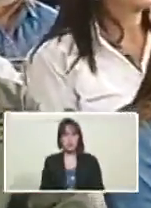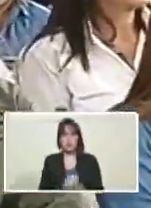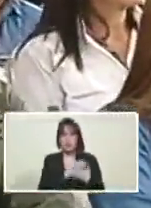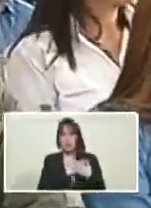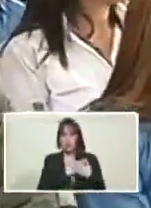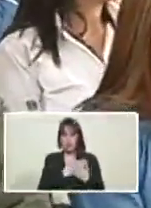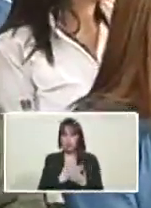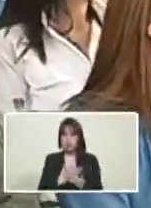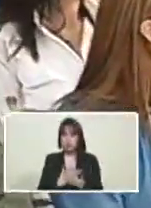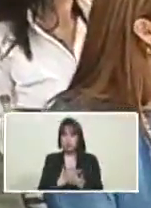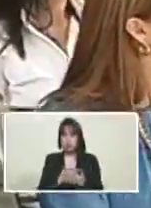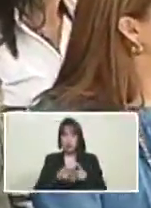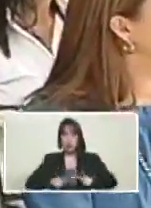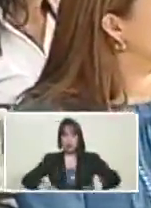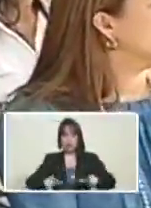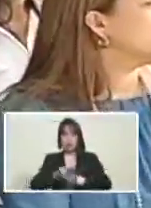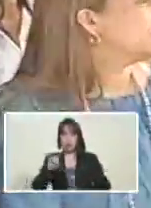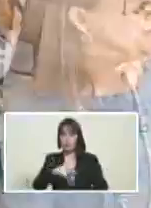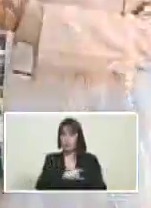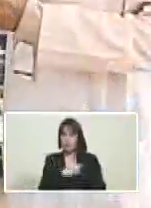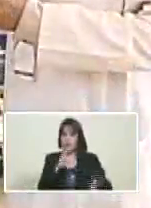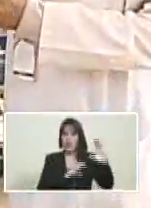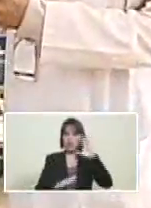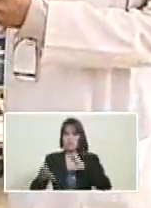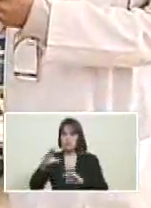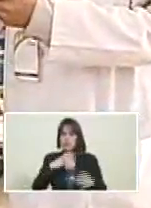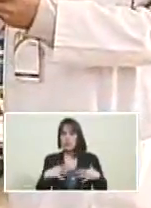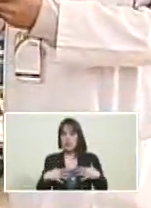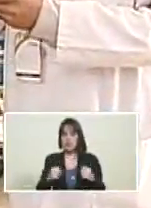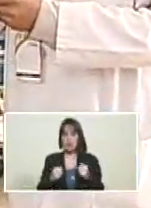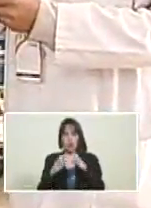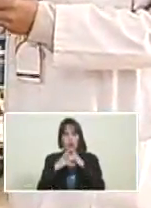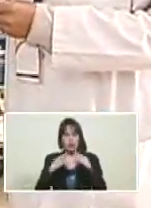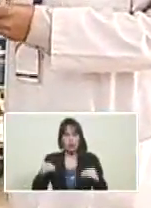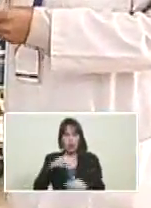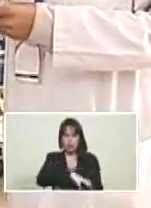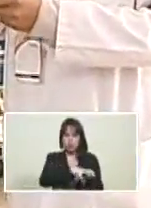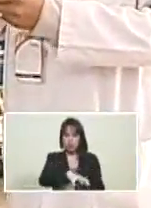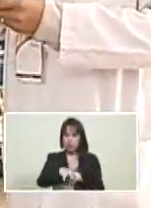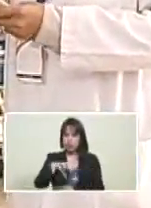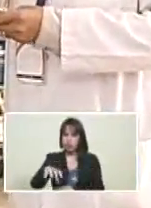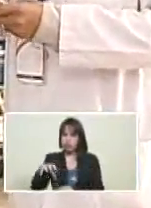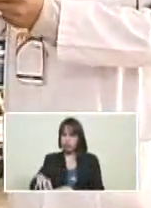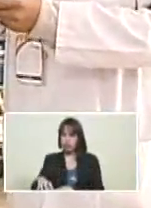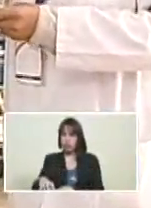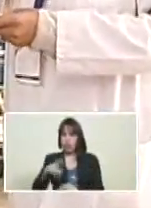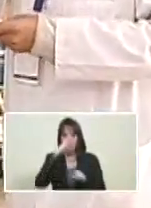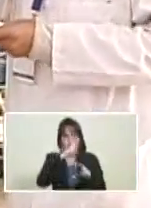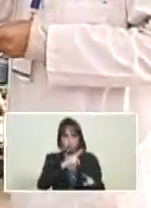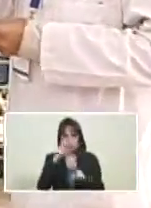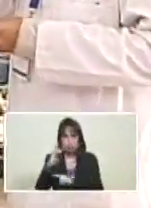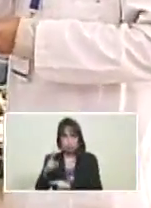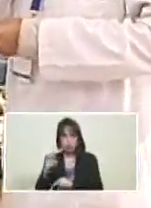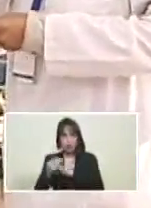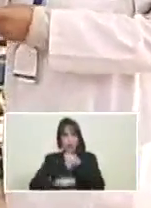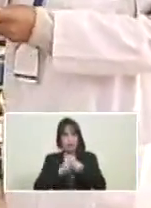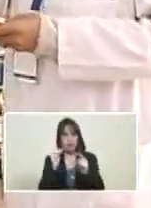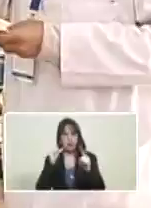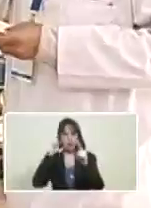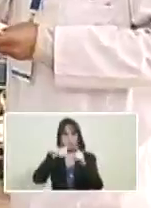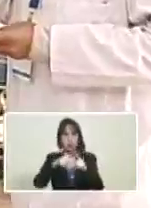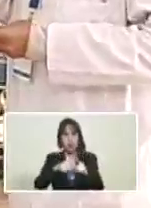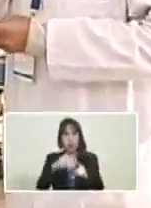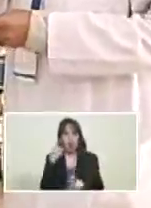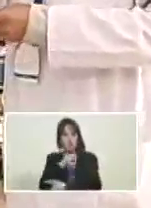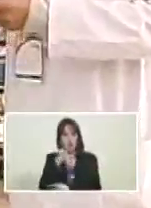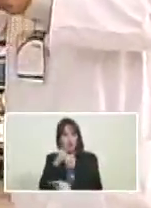Garantizar la sede de la Universidad de la Ciencia de la Salud en todo y cada uno de los estados para cumplir las metas ordenadas por